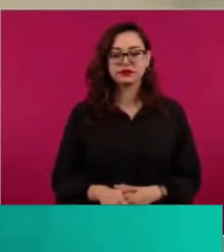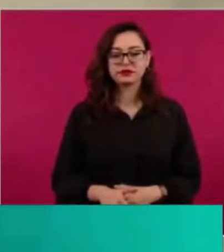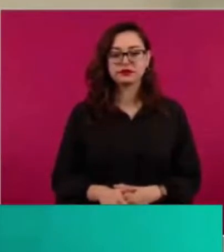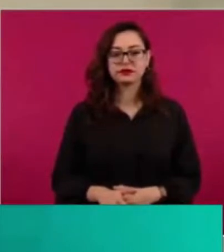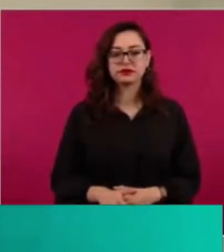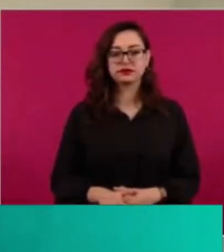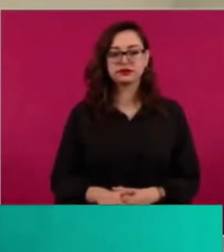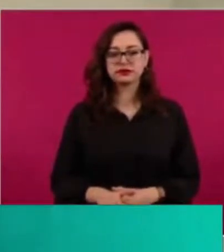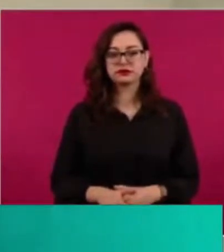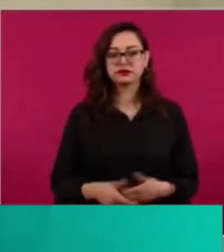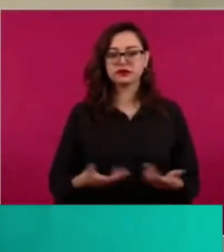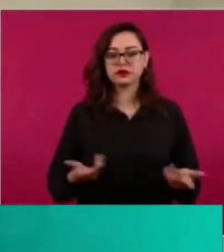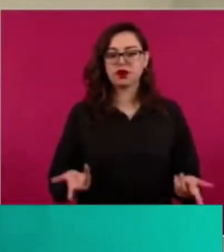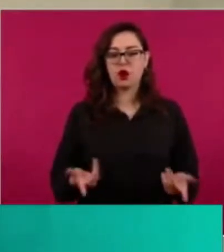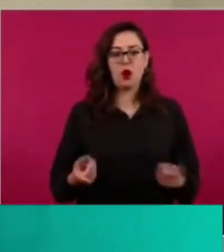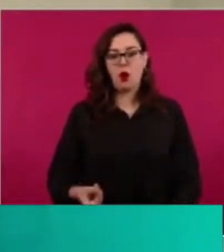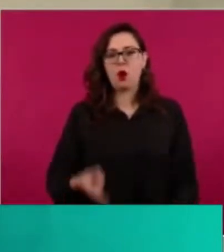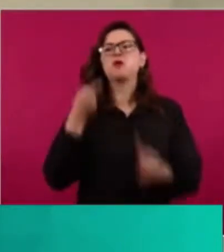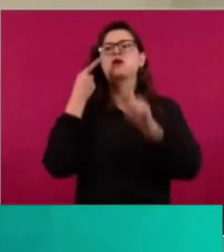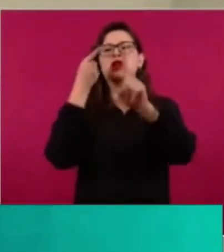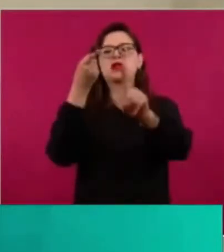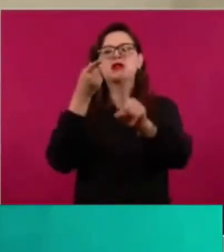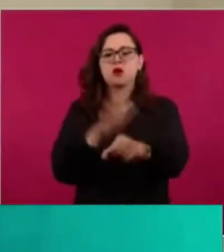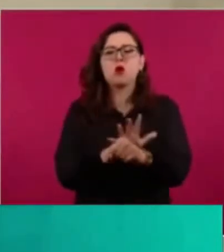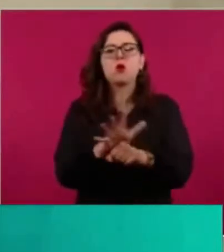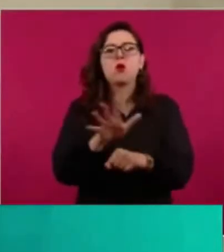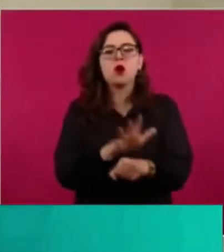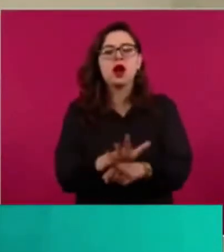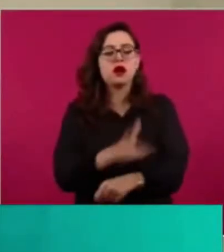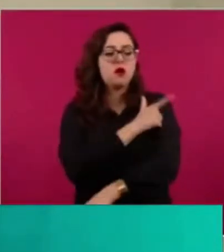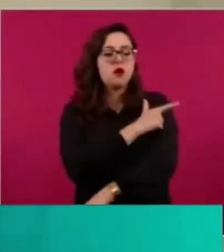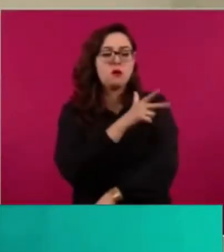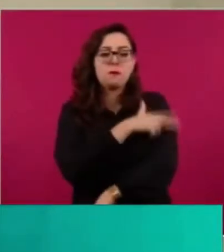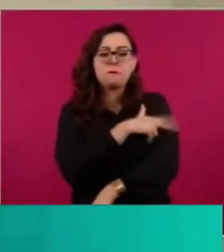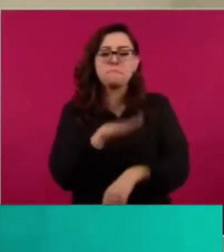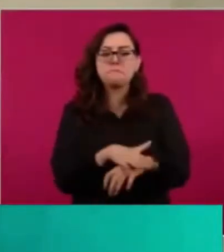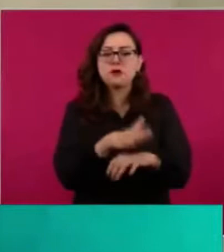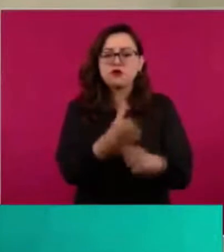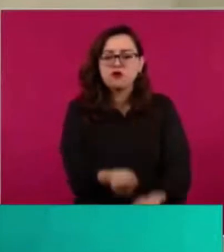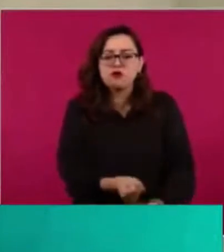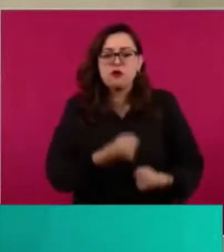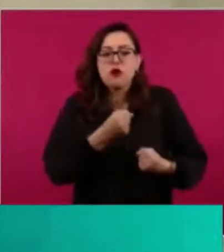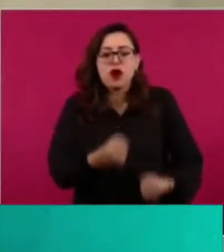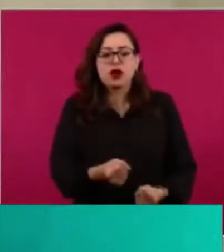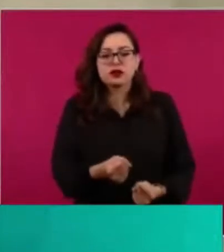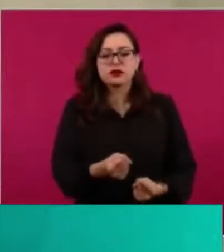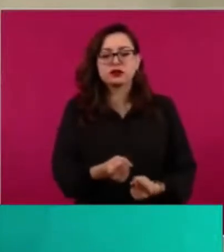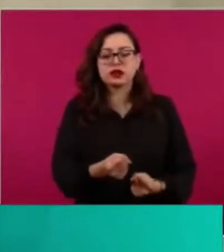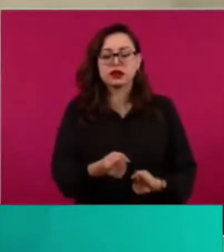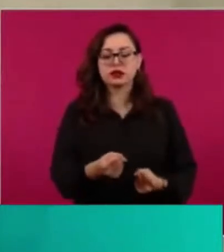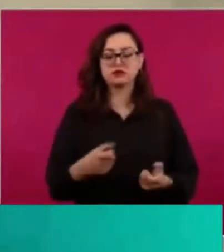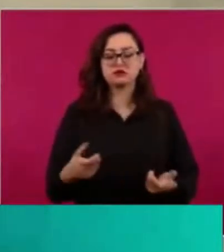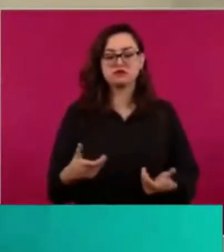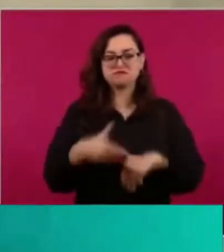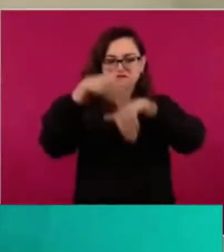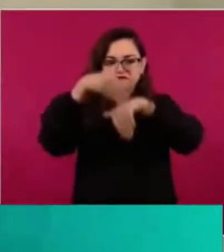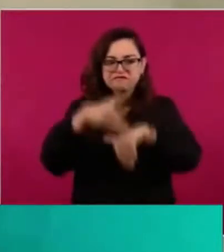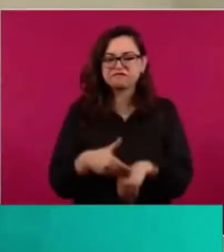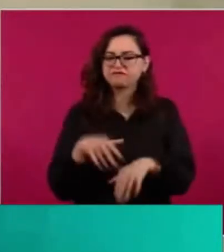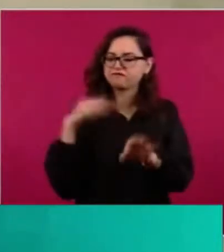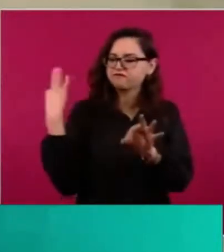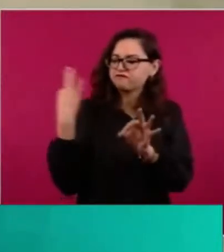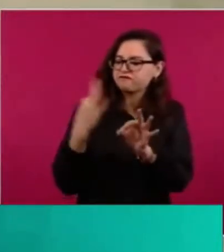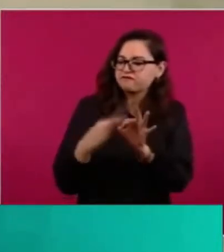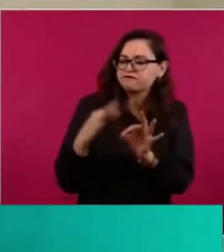con el único afán de que se consolide, de que mantenga su disciplina y profesionalismo